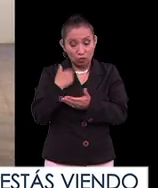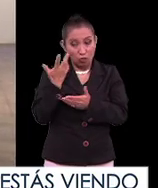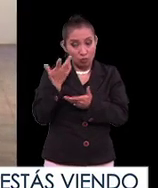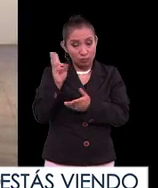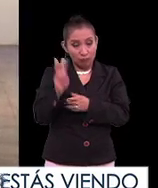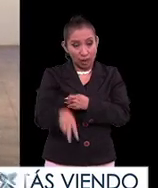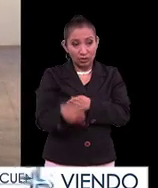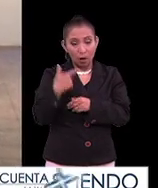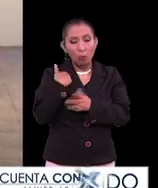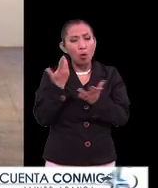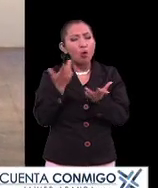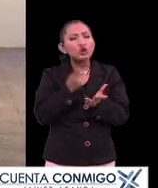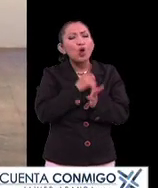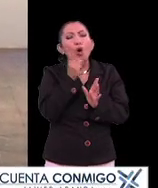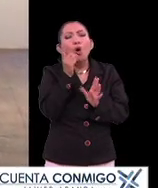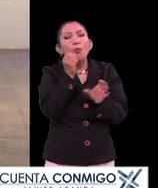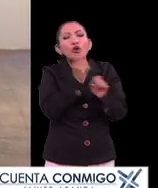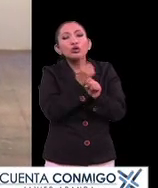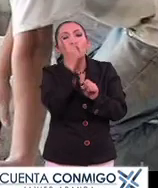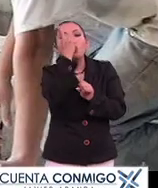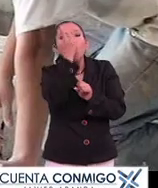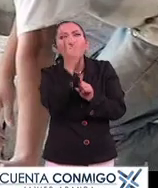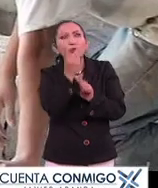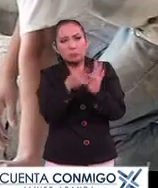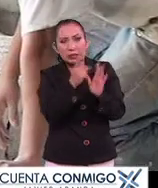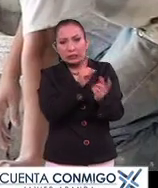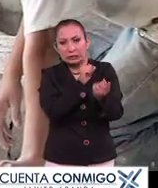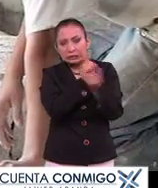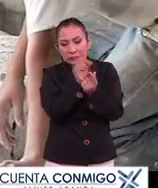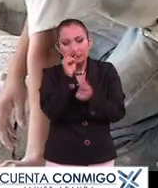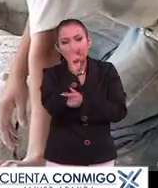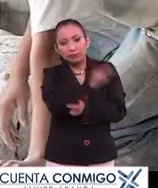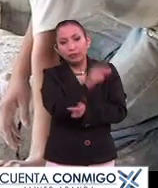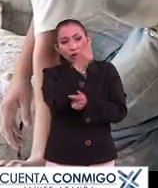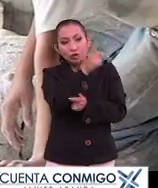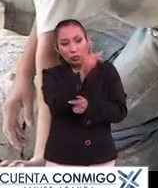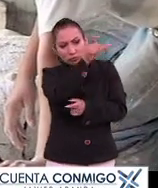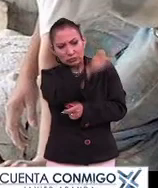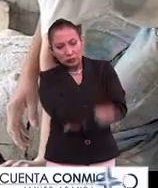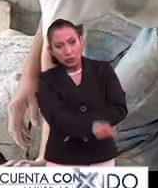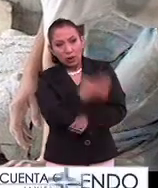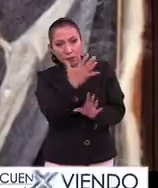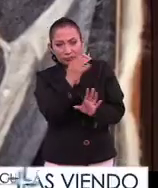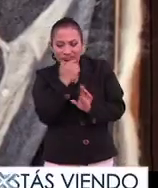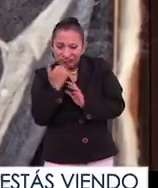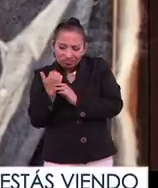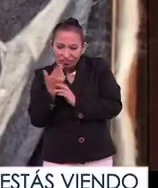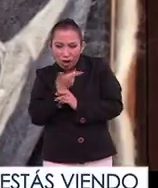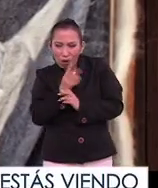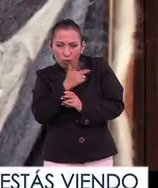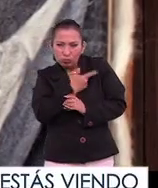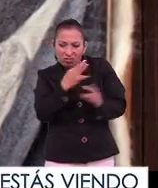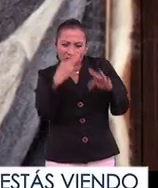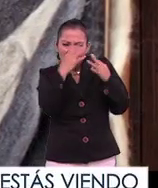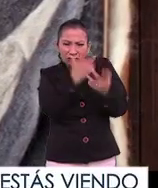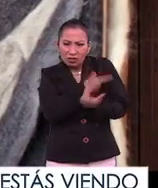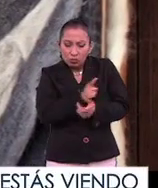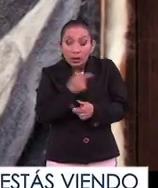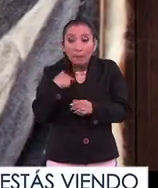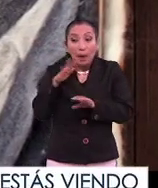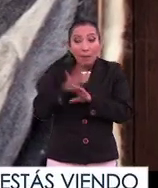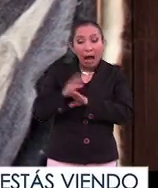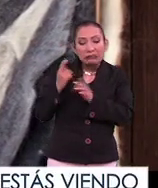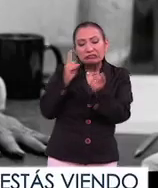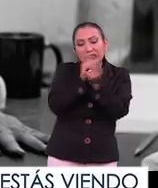tenido solamente la oportunidad de verlo 2 ocasiones, ¿no? Su personalidad es muy retraída, pero quien lo ha tratado